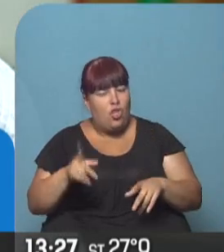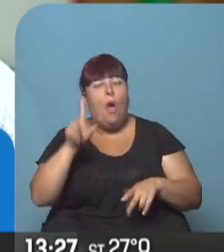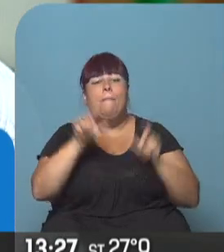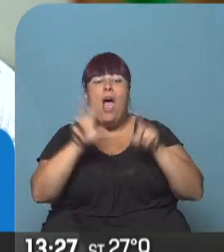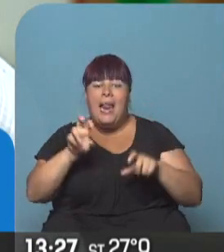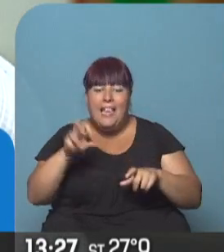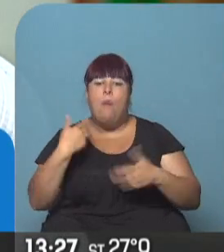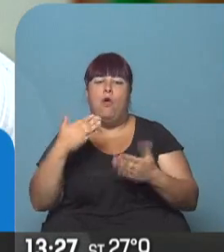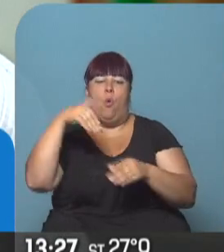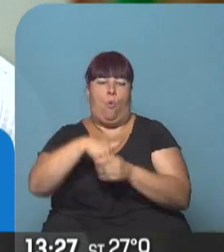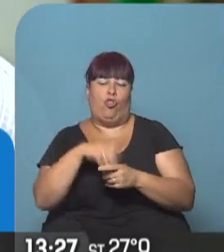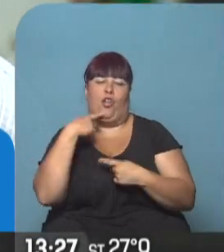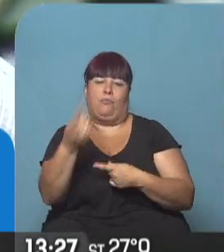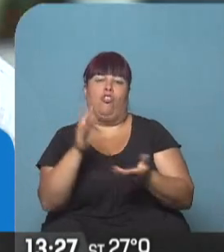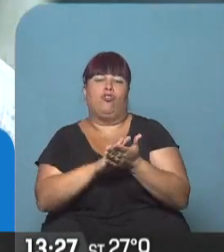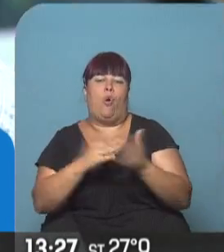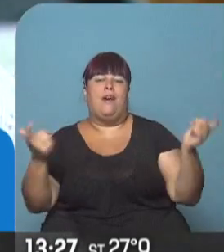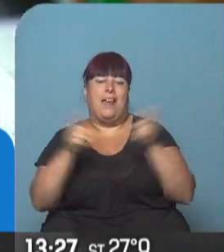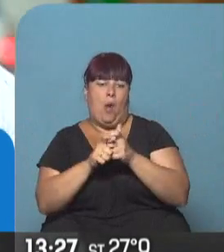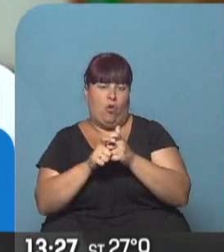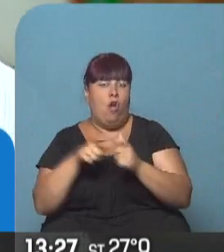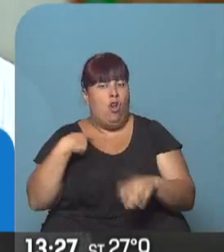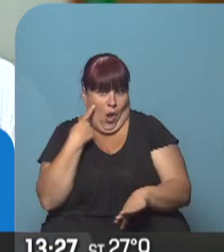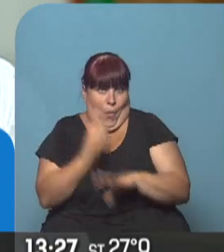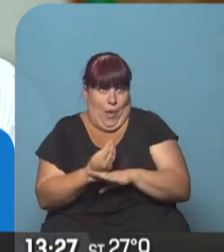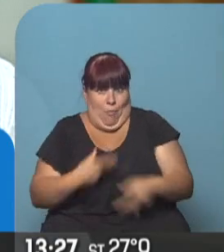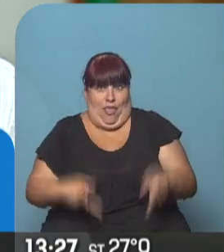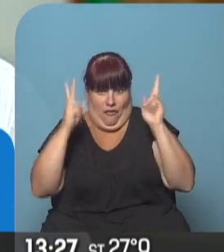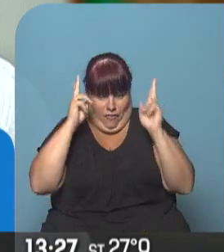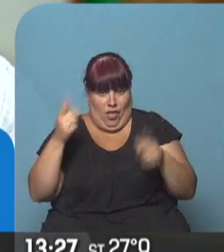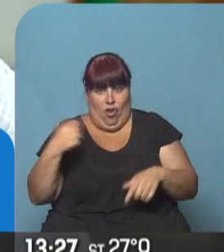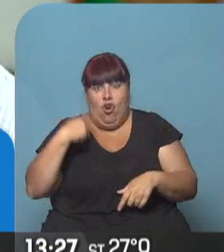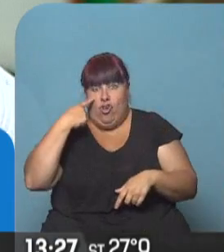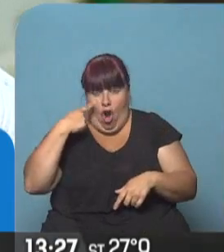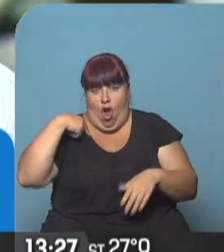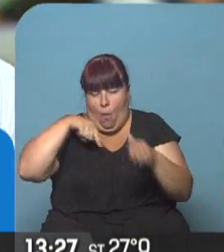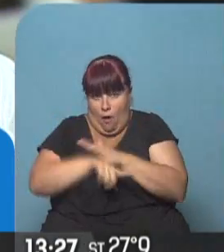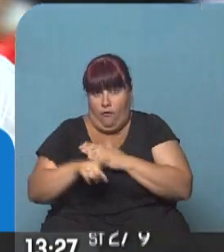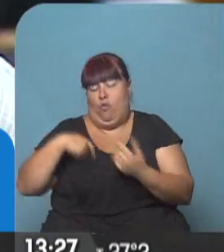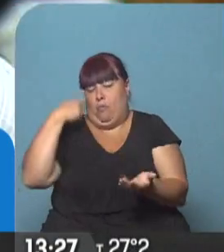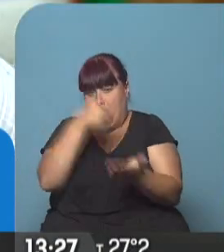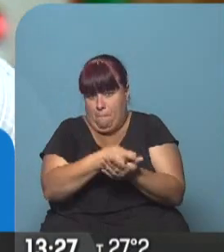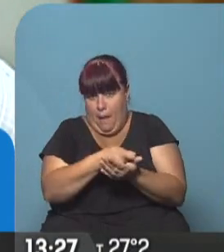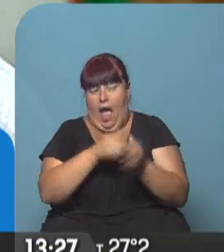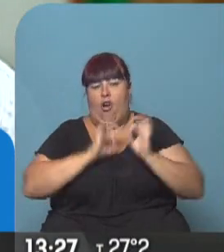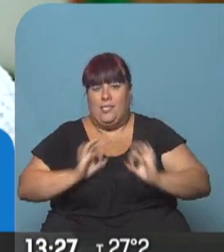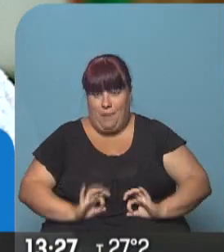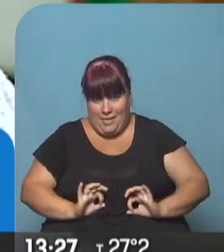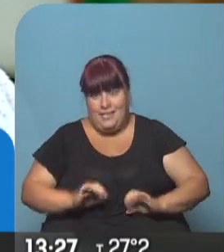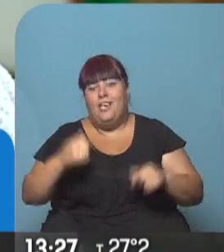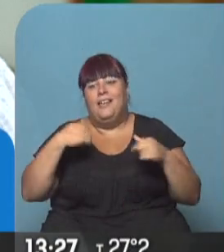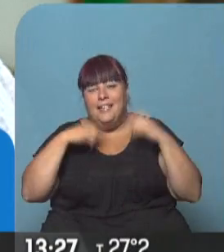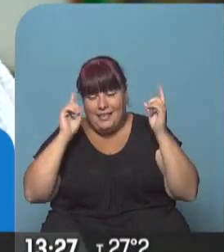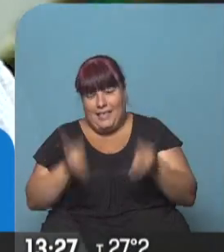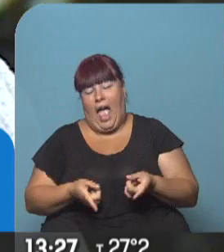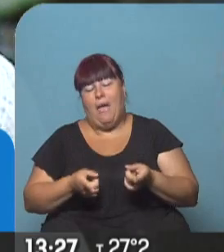inquilinos tengan voz y voto en las reuniones de consorcio, porque habitamos esos edificios, porque pagamos esas expensas y porque